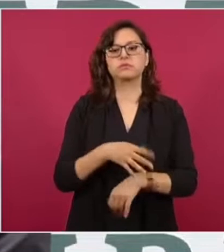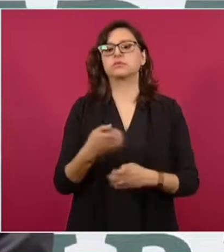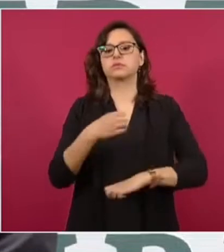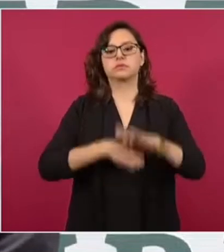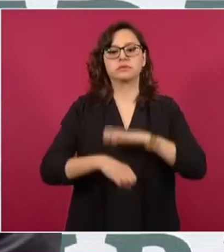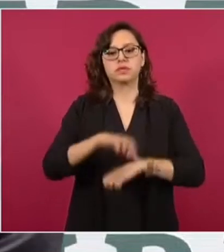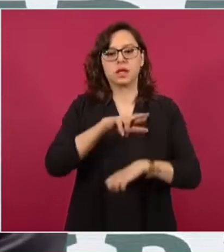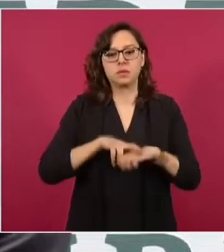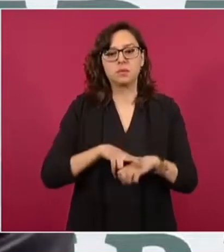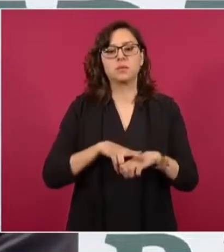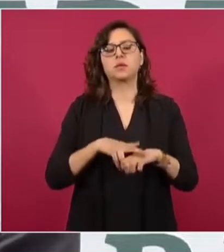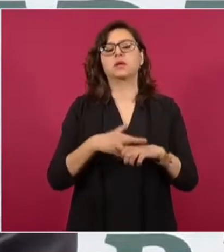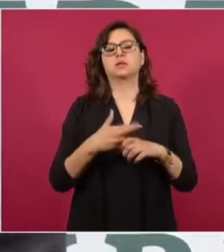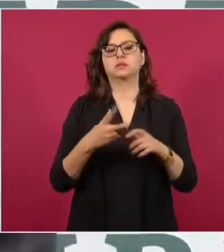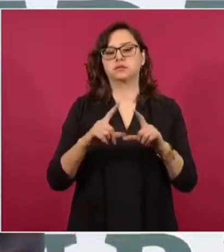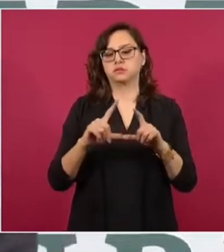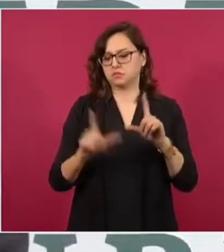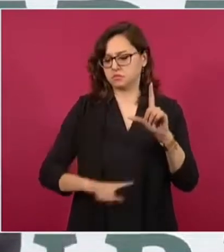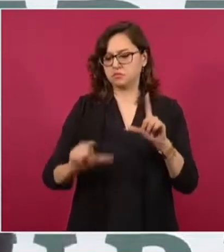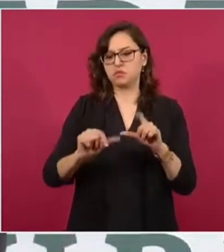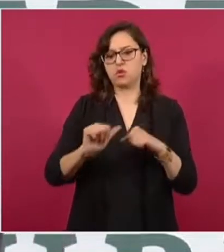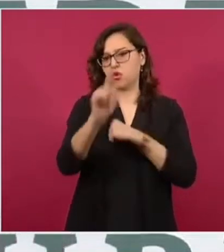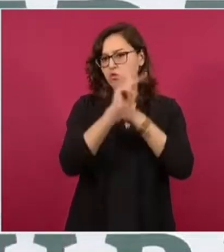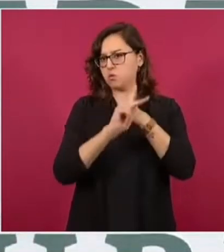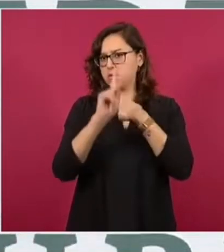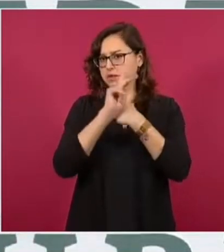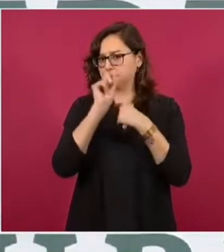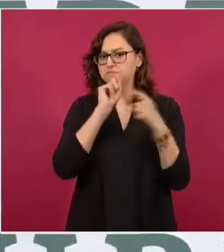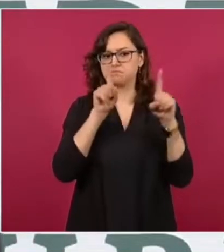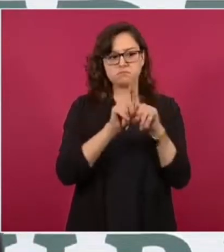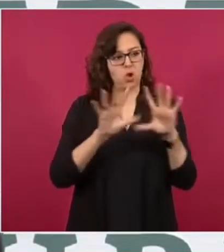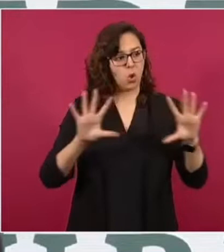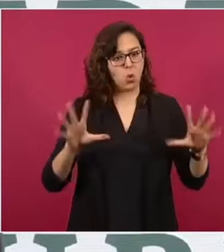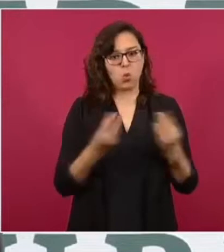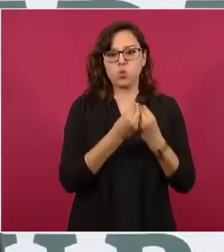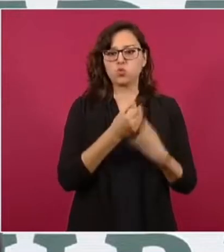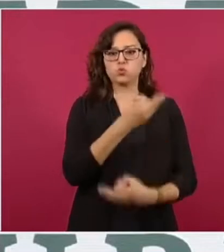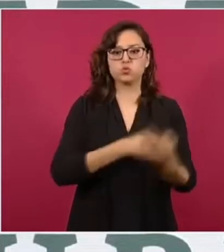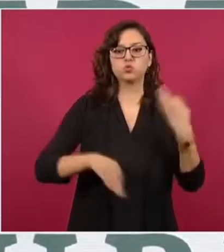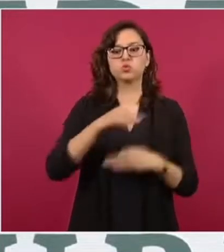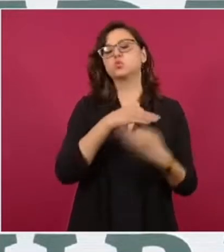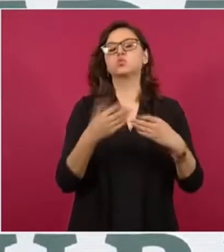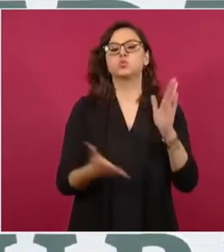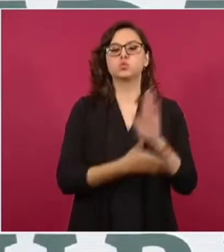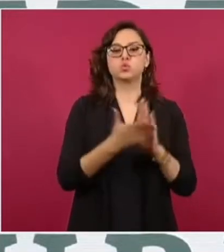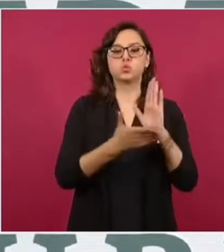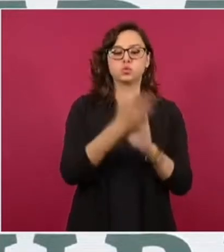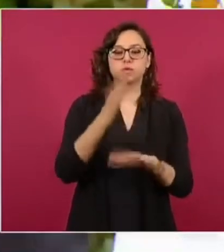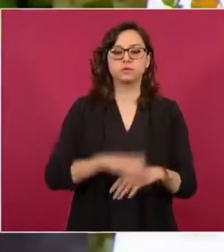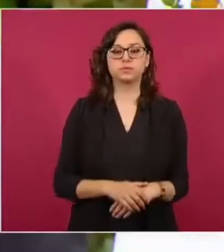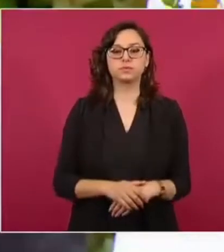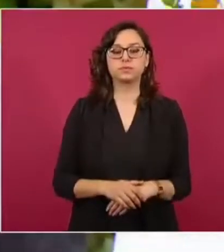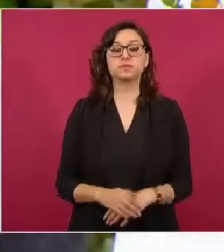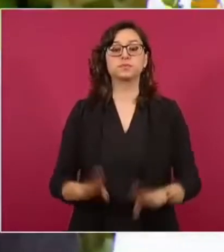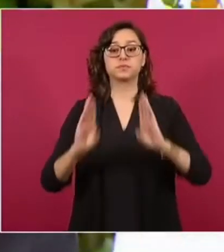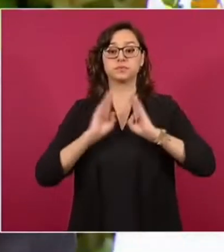empresas y proveedores nacionales y extranjeros. Añado que los ingenieros militares